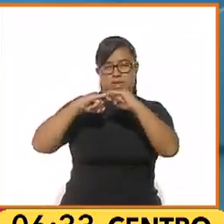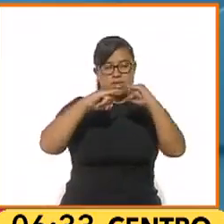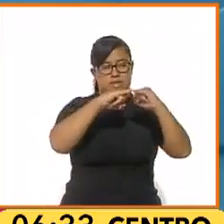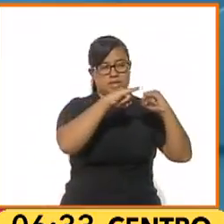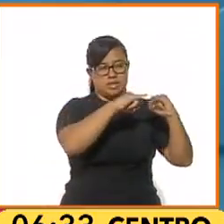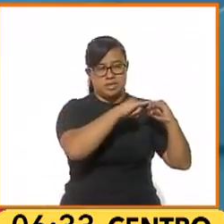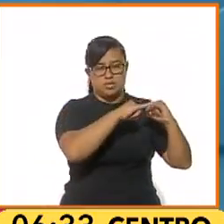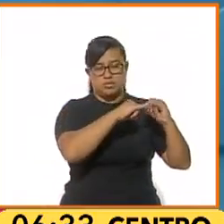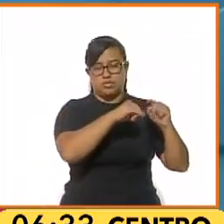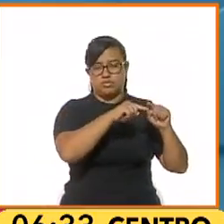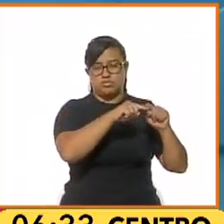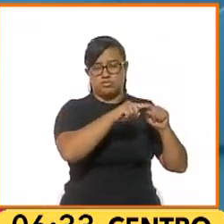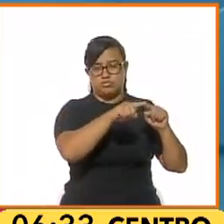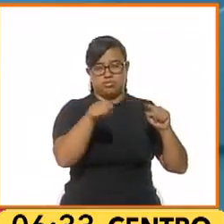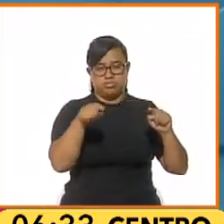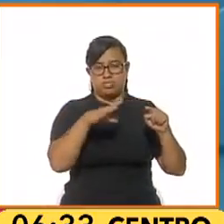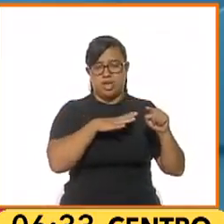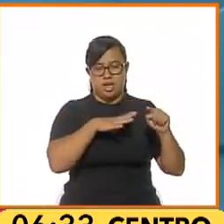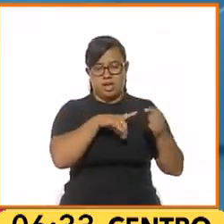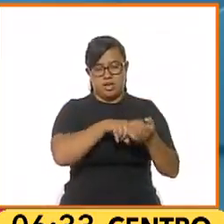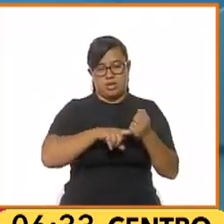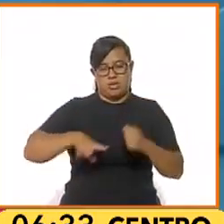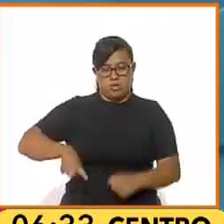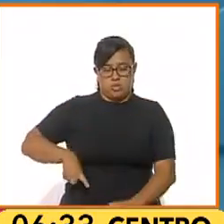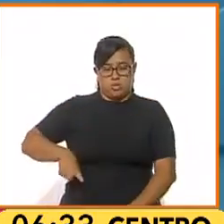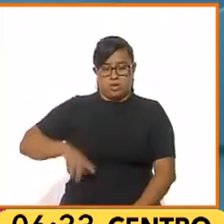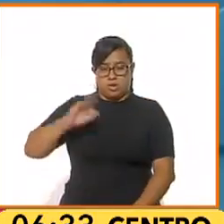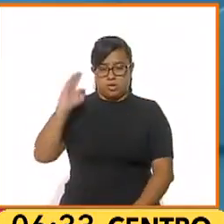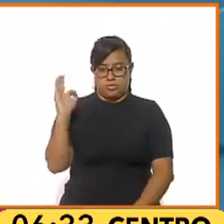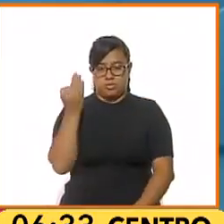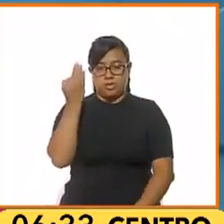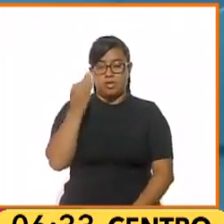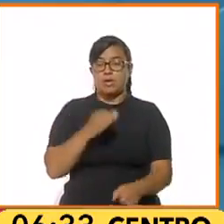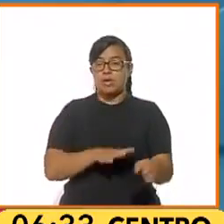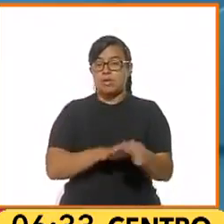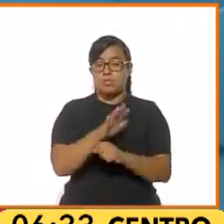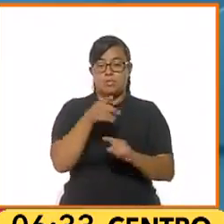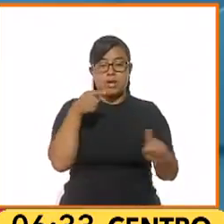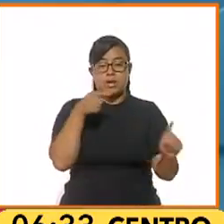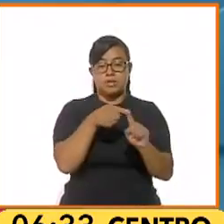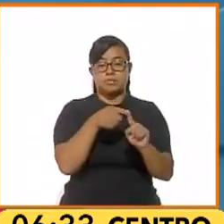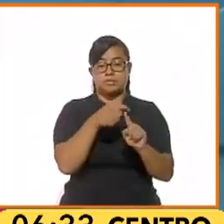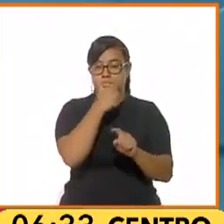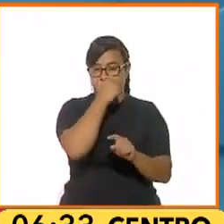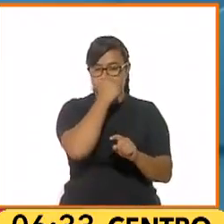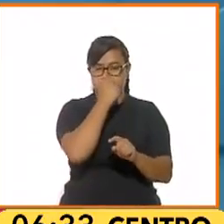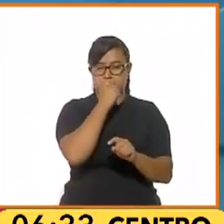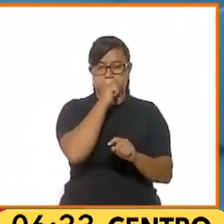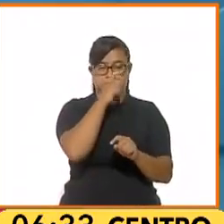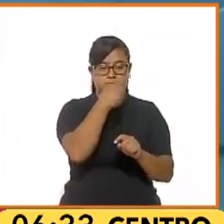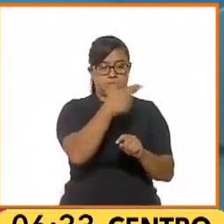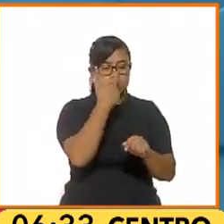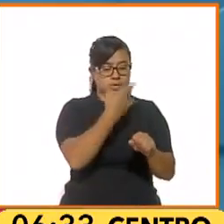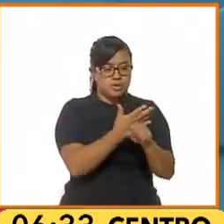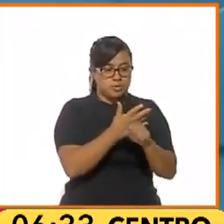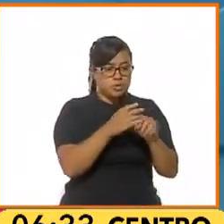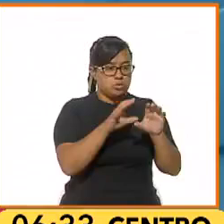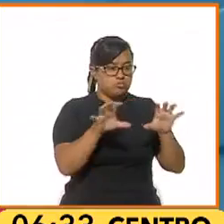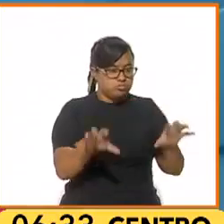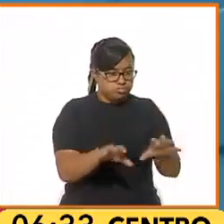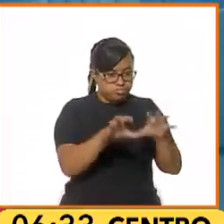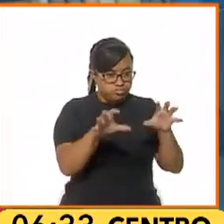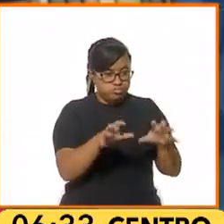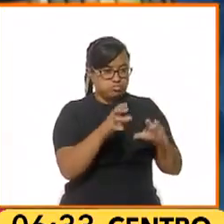que tiene hoy el gobierno federal, particularmente la Agencia Digital y de